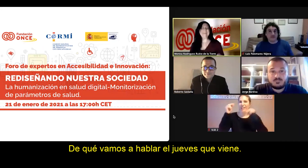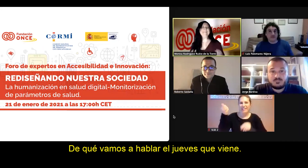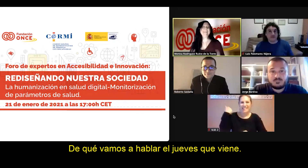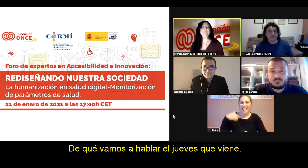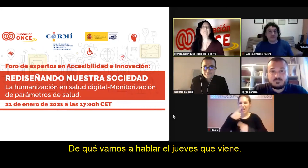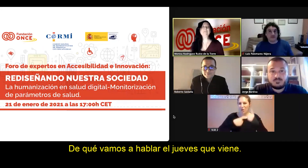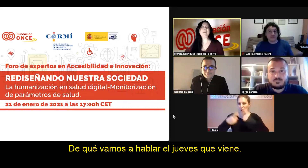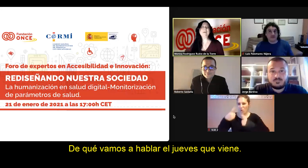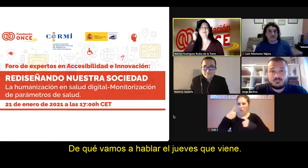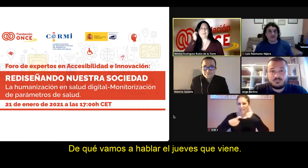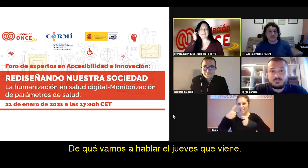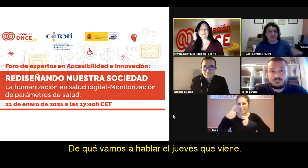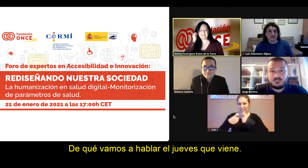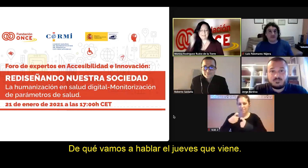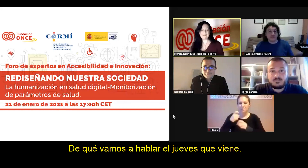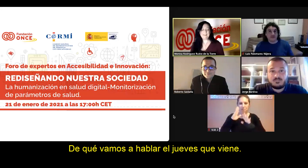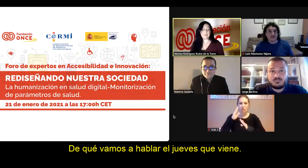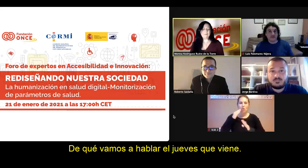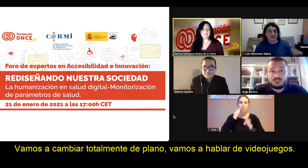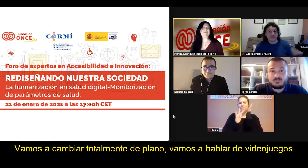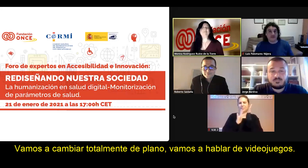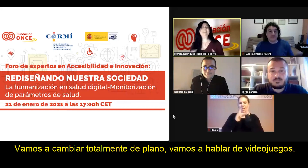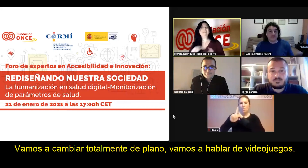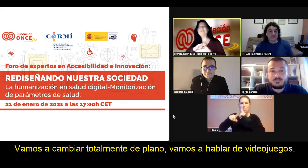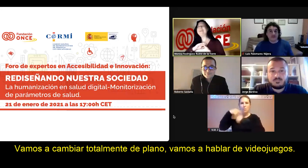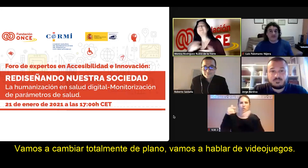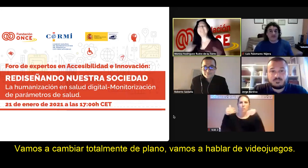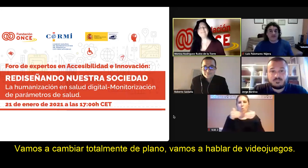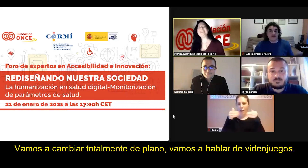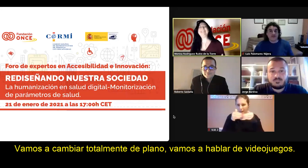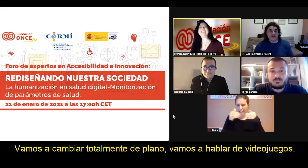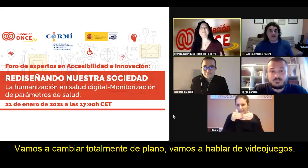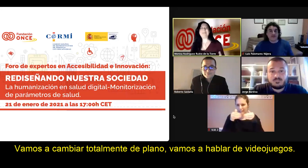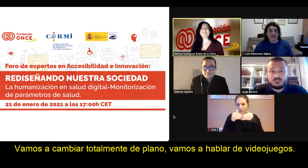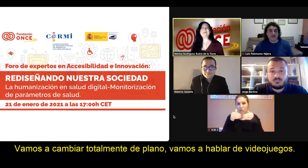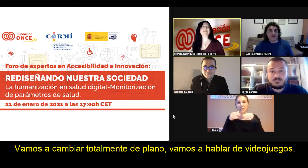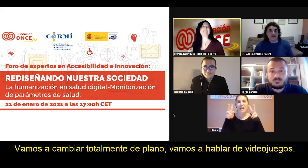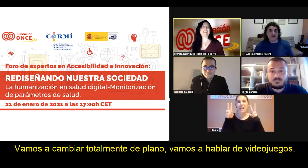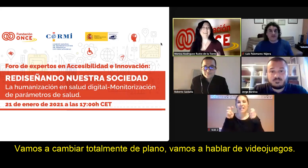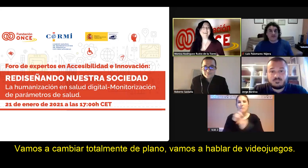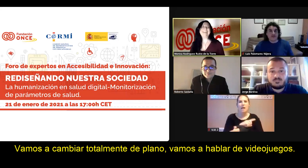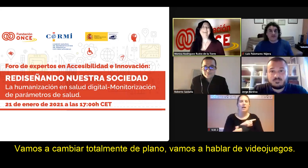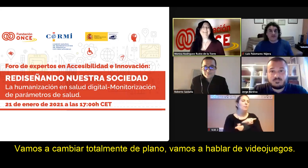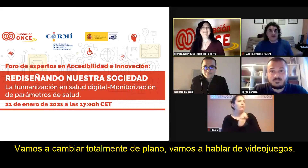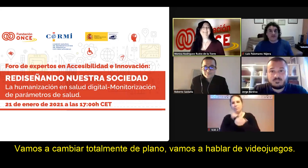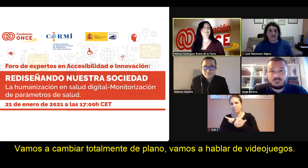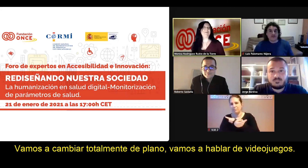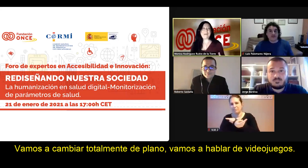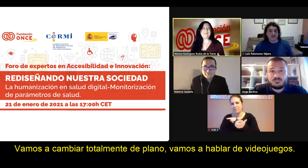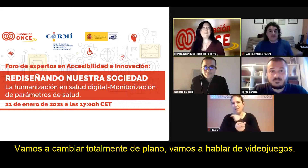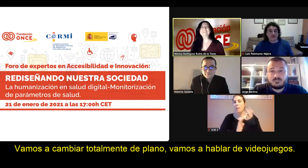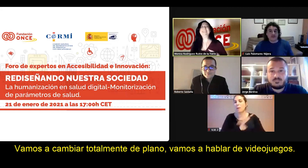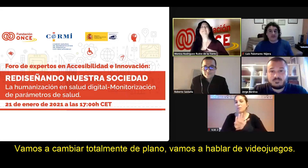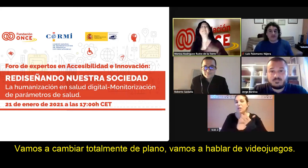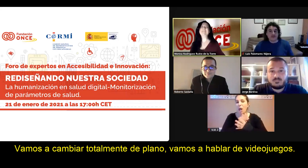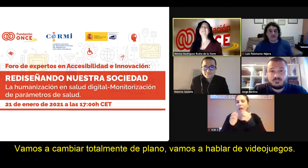qué vamos a hablar el jueves que viene? Bueno, pues vamos a cambiar totalmente de plano, vamos a hablar de videojuegos,